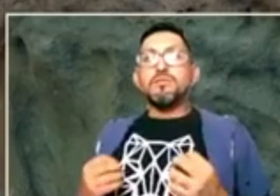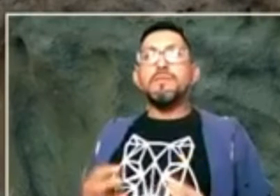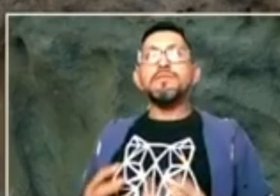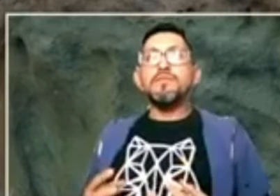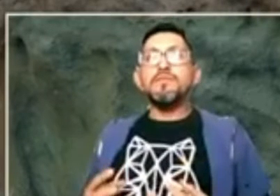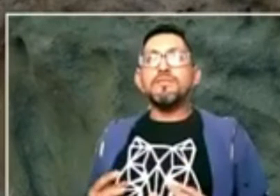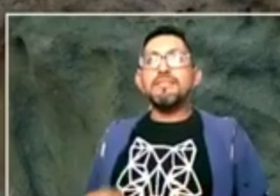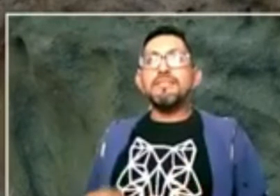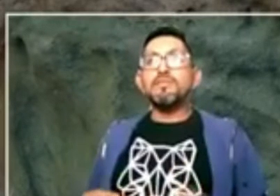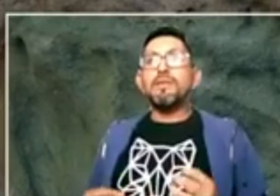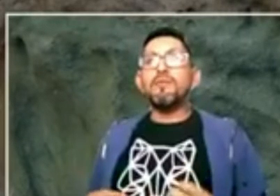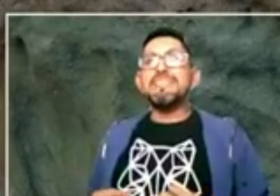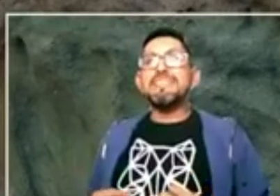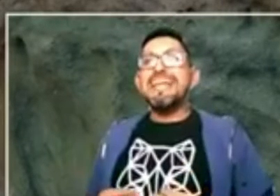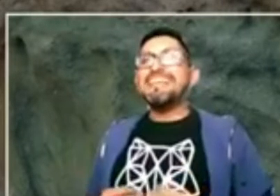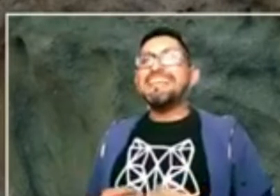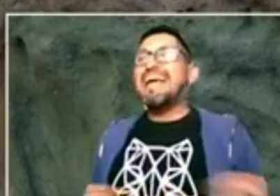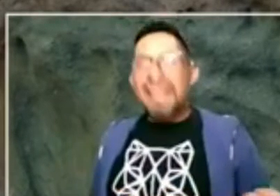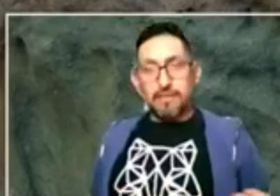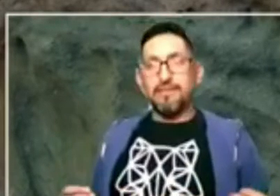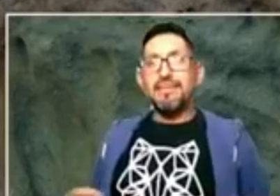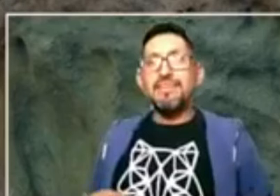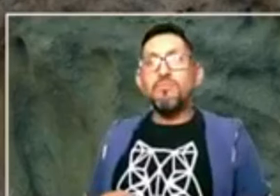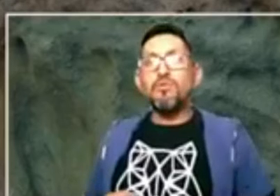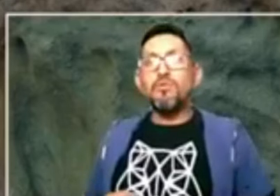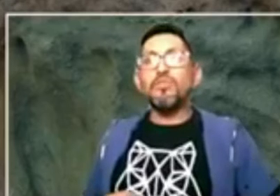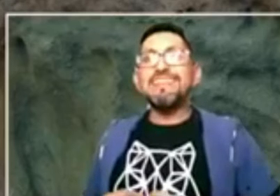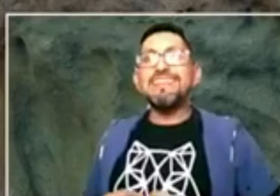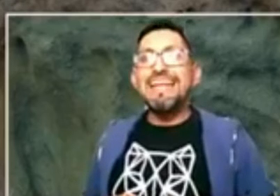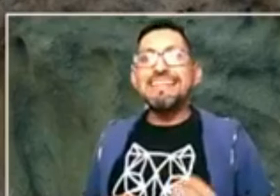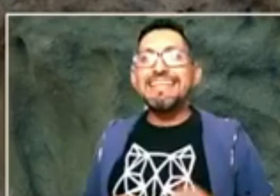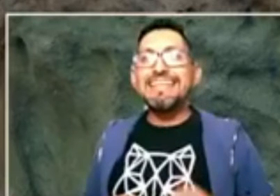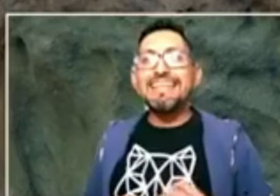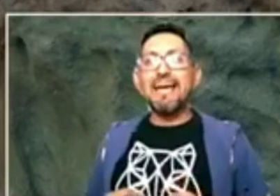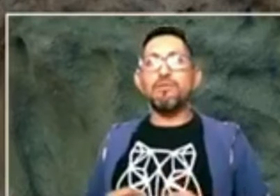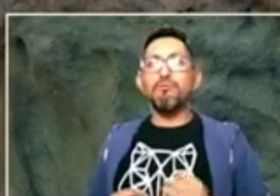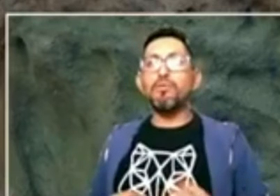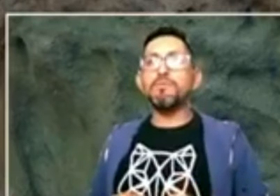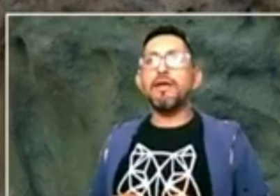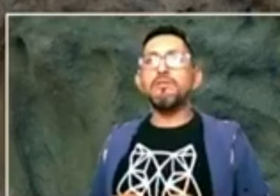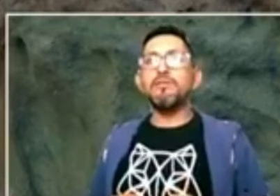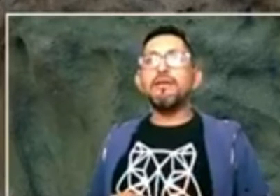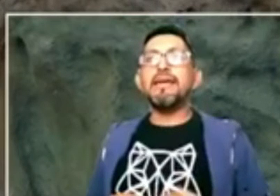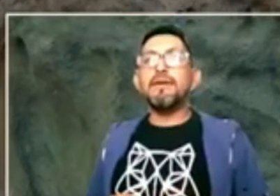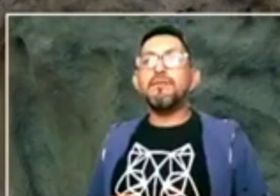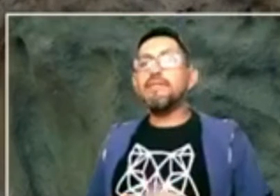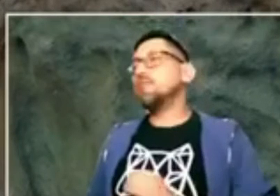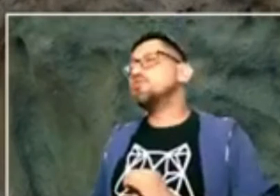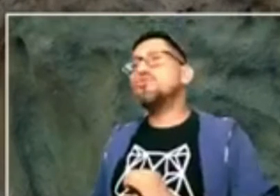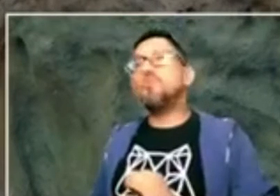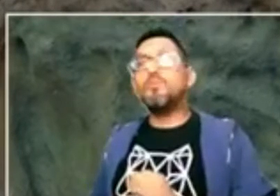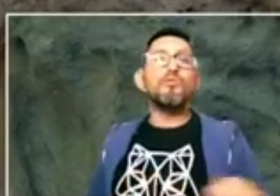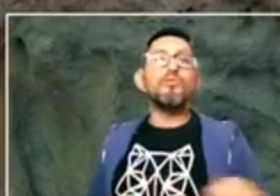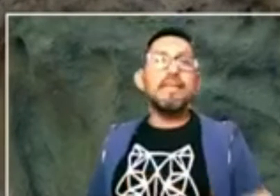Los servicios de los ecosistemas operan a una escala tan grande y de un modo tan intrincado y poco explorado que la mayoría de ellos